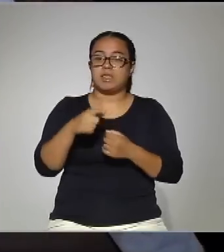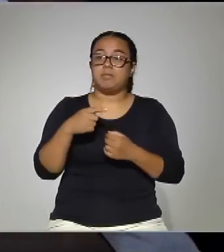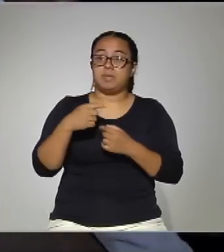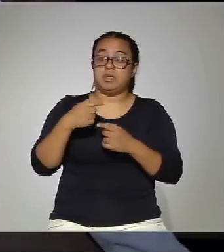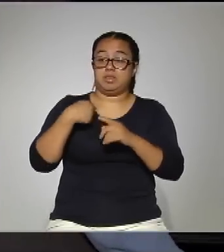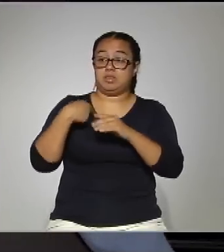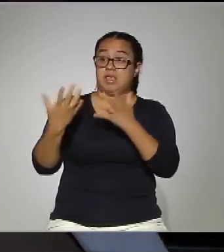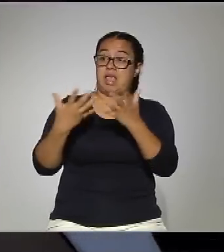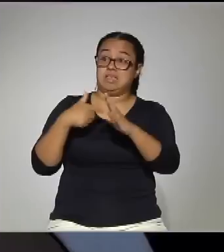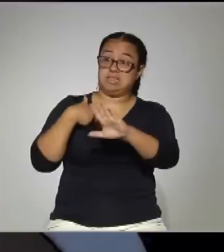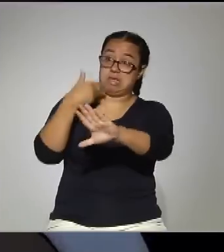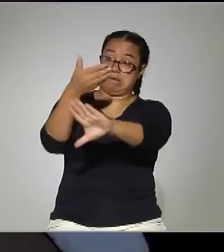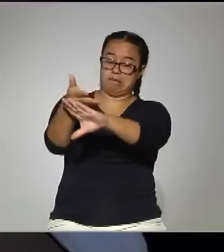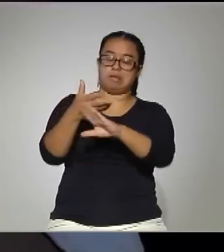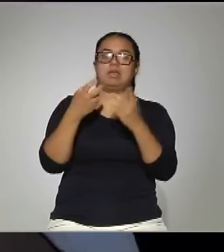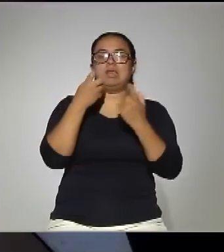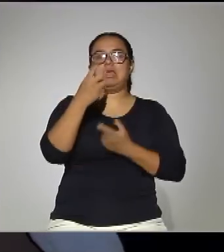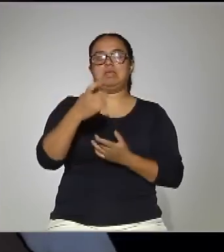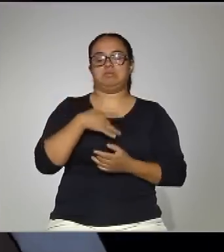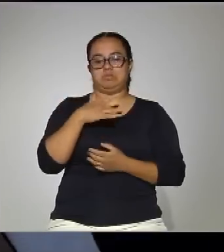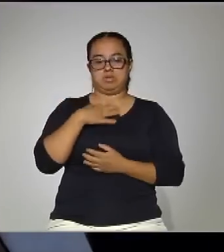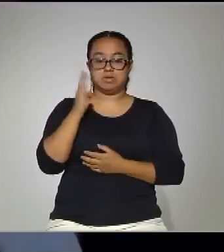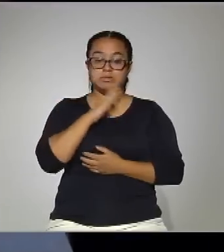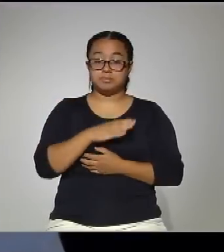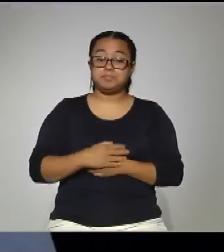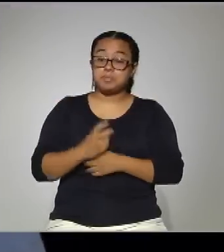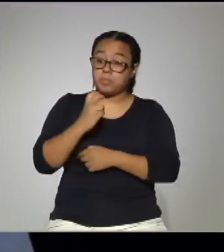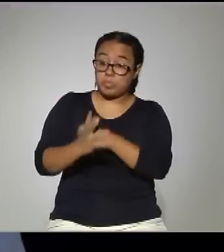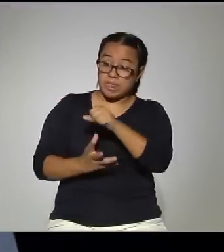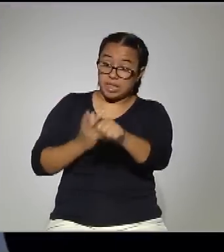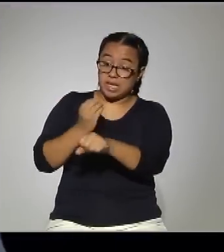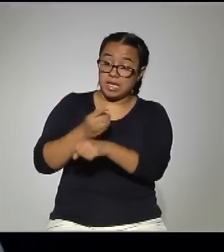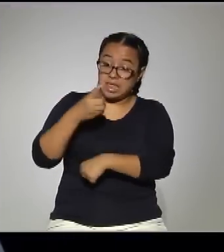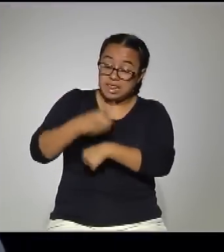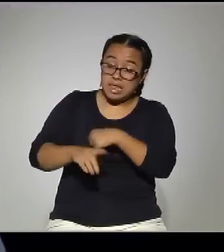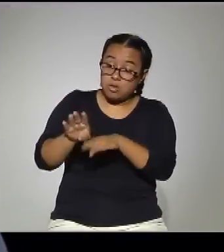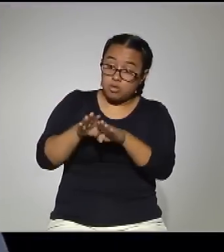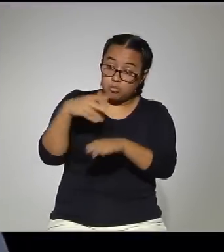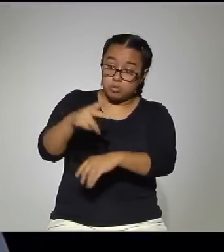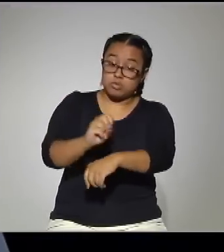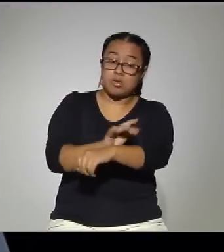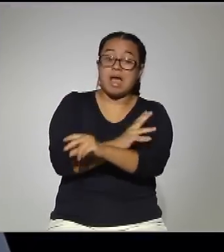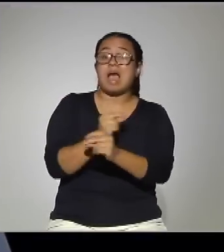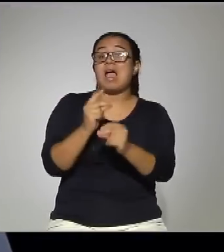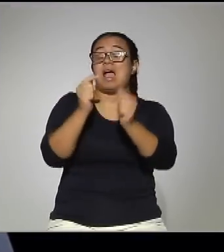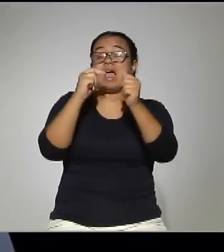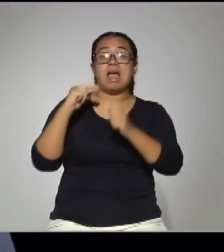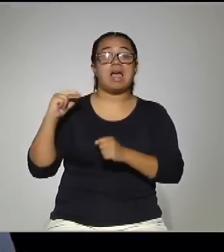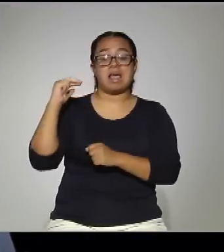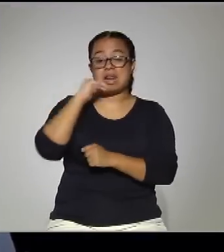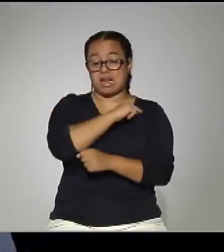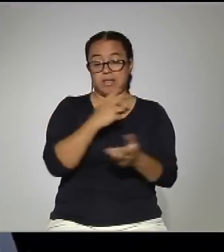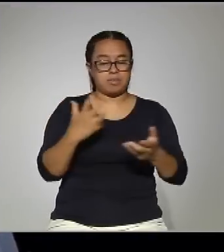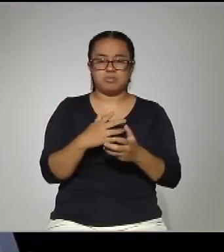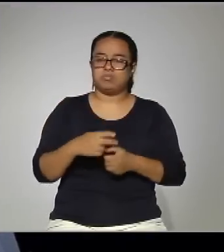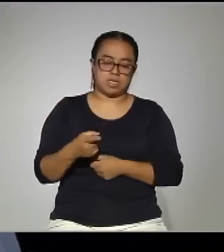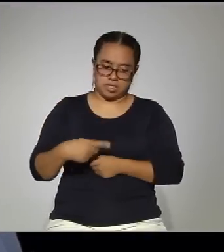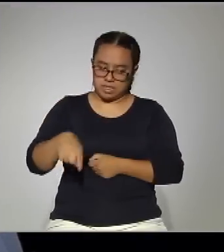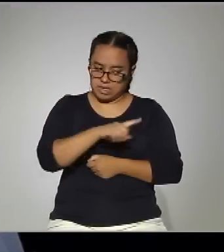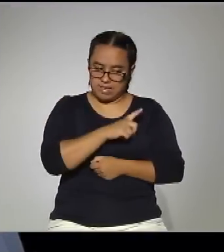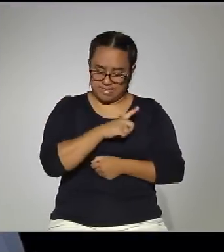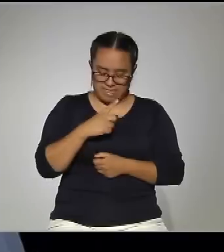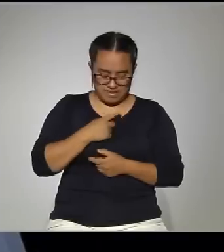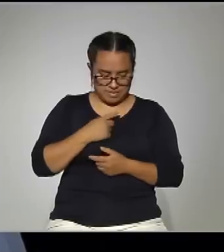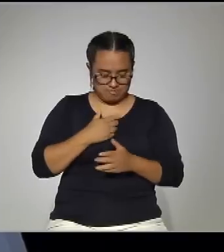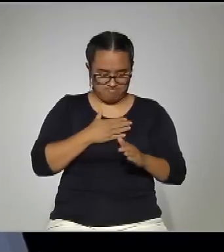daño. Reparar el daño emocional no es un proceso rápido, requiere un compromiso a largo plazo, lo que